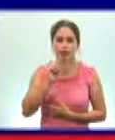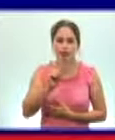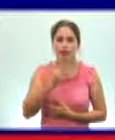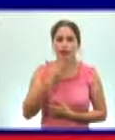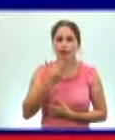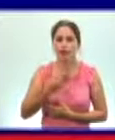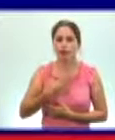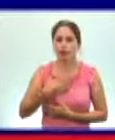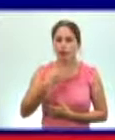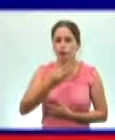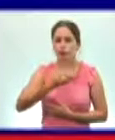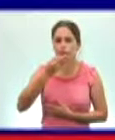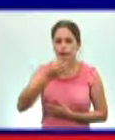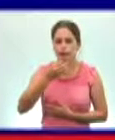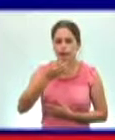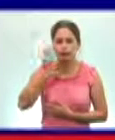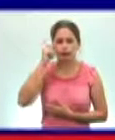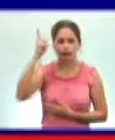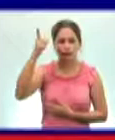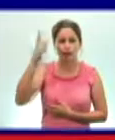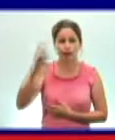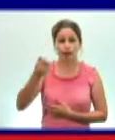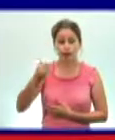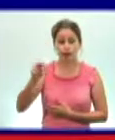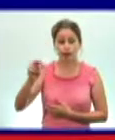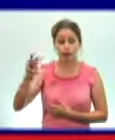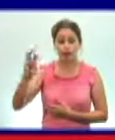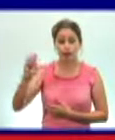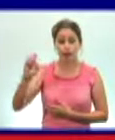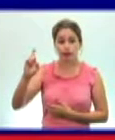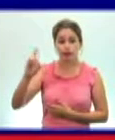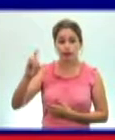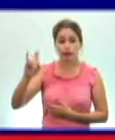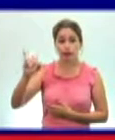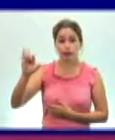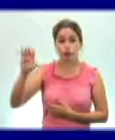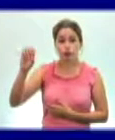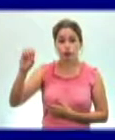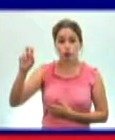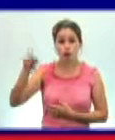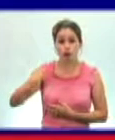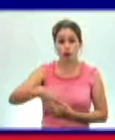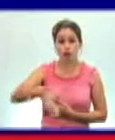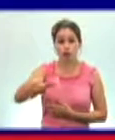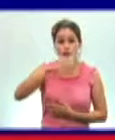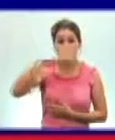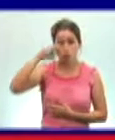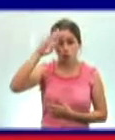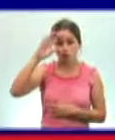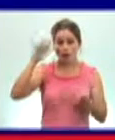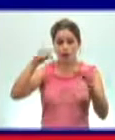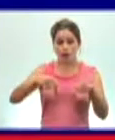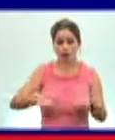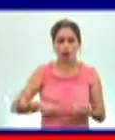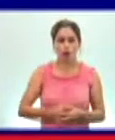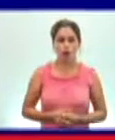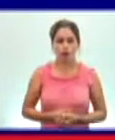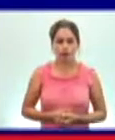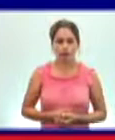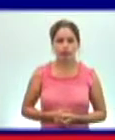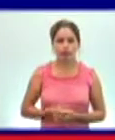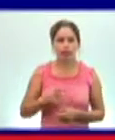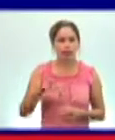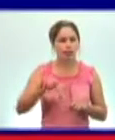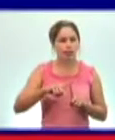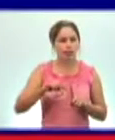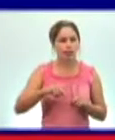expresa la idea de la anexión en la sociedad cubana actual? ¿Cómo se expresa el fenómeno del anexionismo? El tema de las razas, que fue un